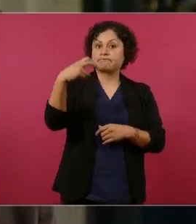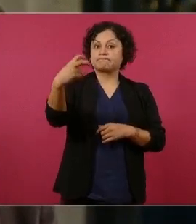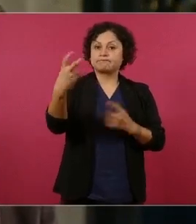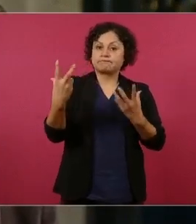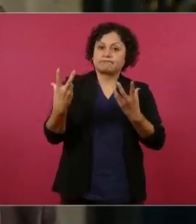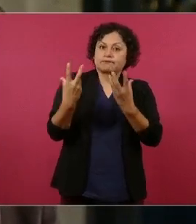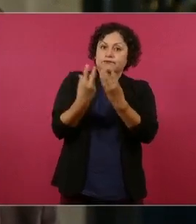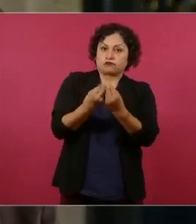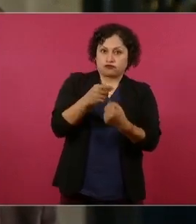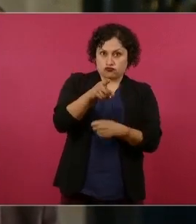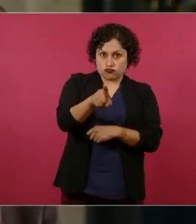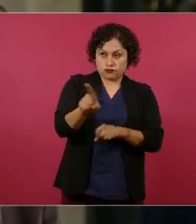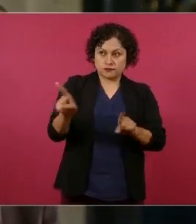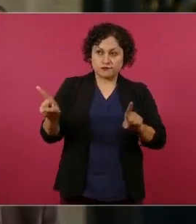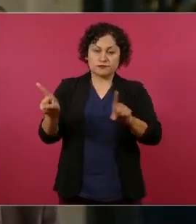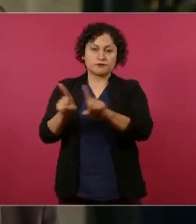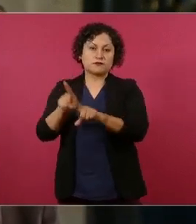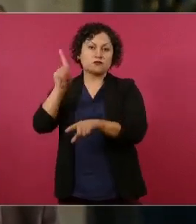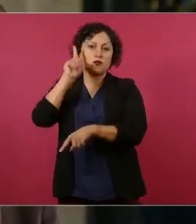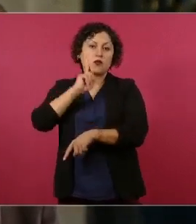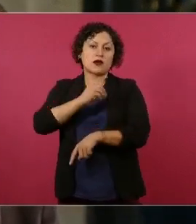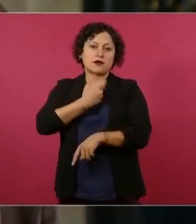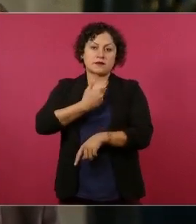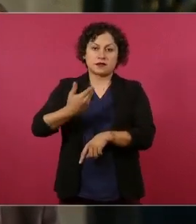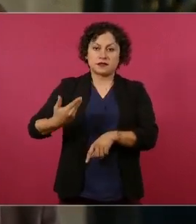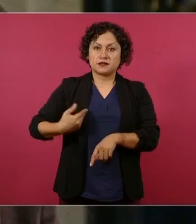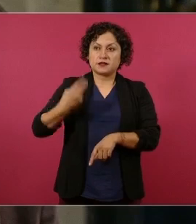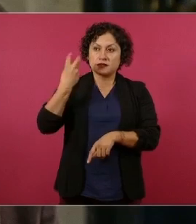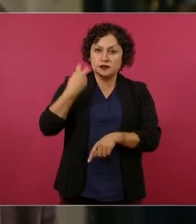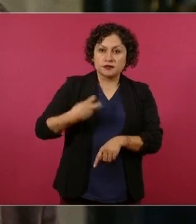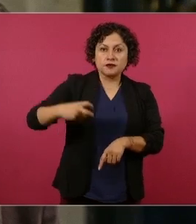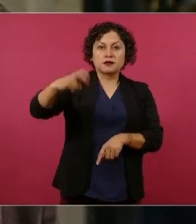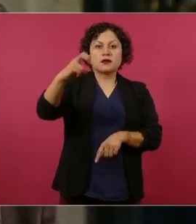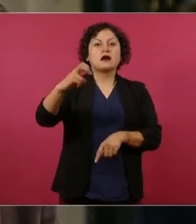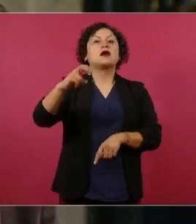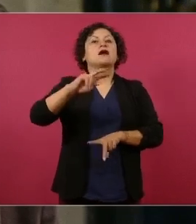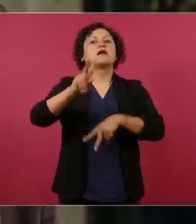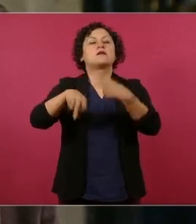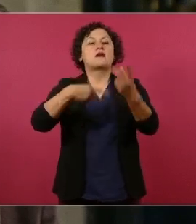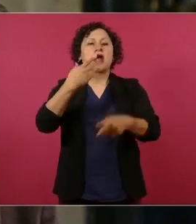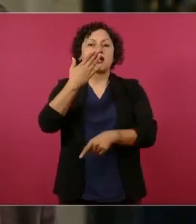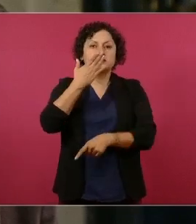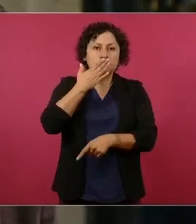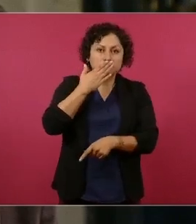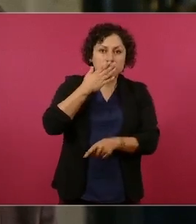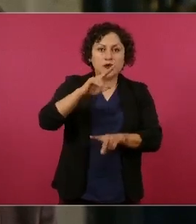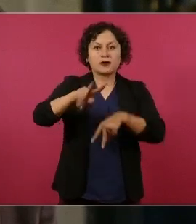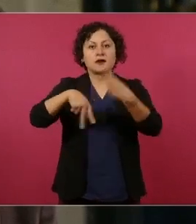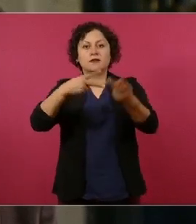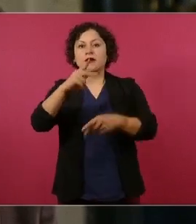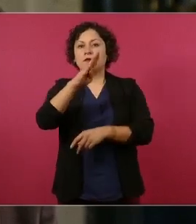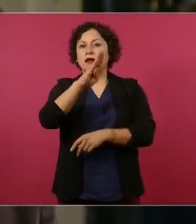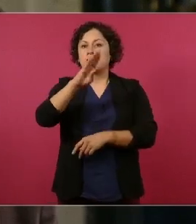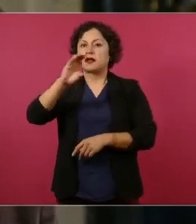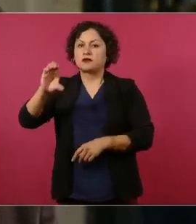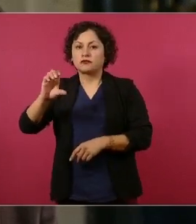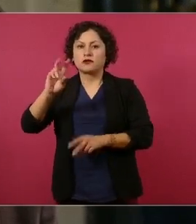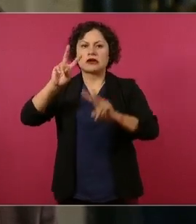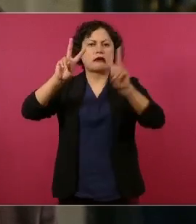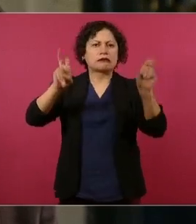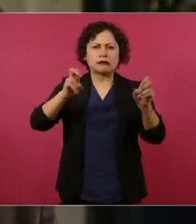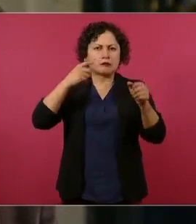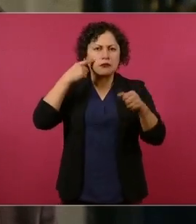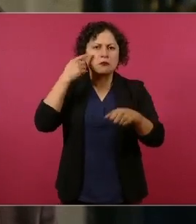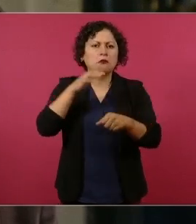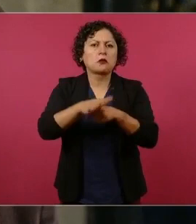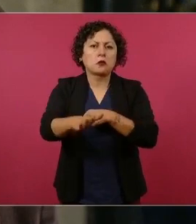ser con la virtual presidenta electa Claudia Sheinbaum a Sonora y a Baja California, y qué temas pendientes hay para allá. Se esperaba, creo